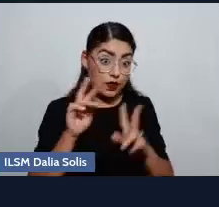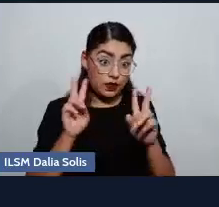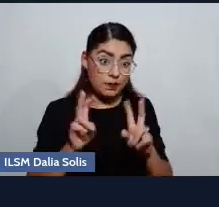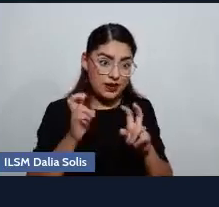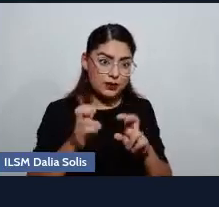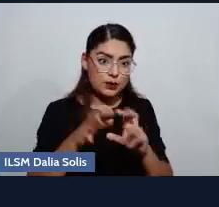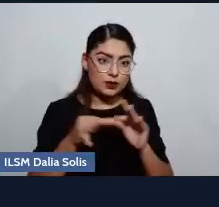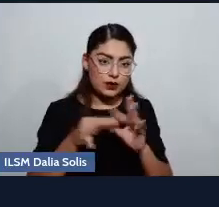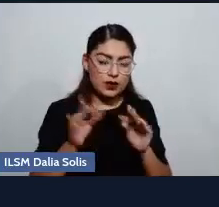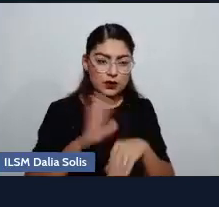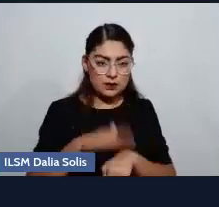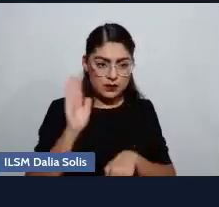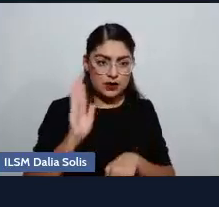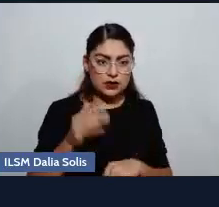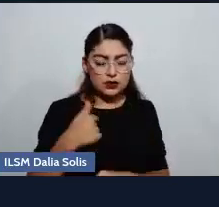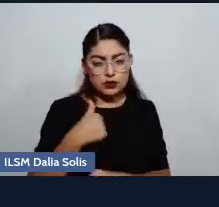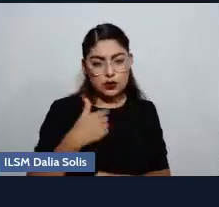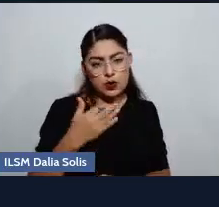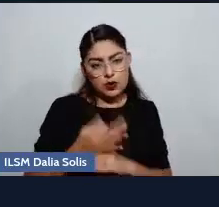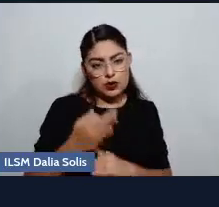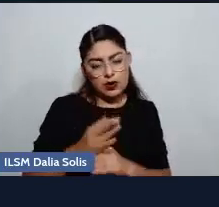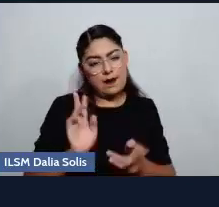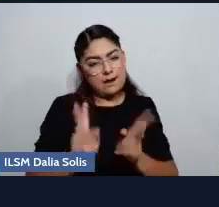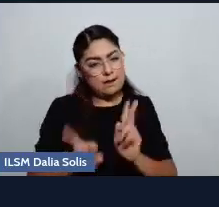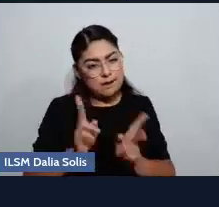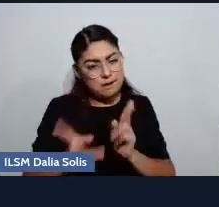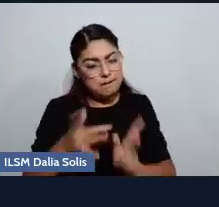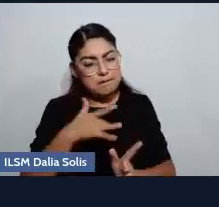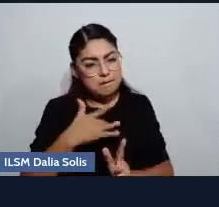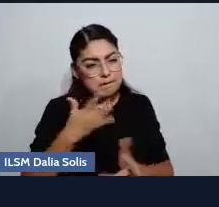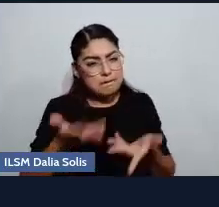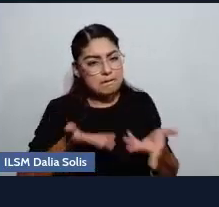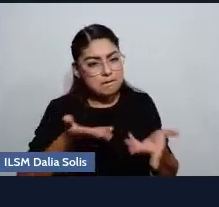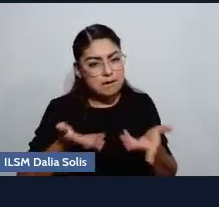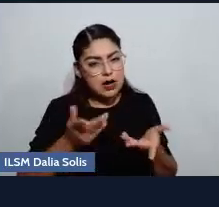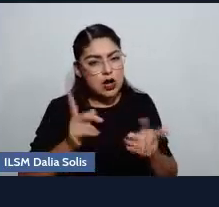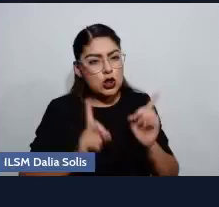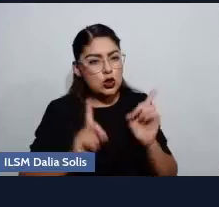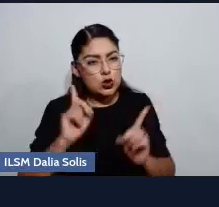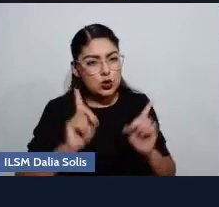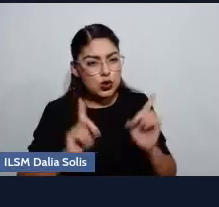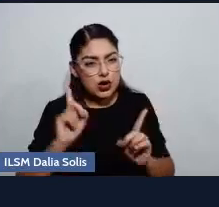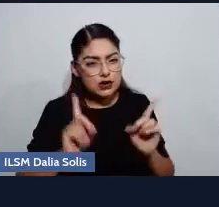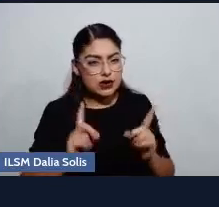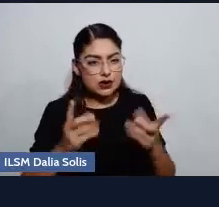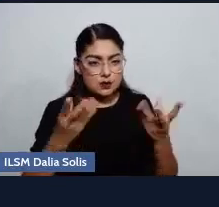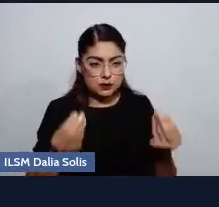surgen preguntas, dudas que seguramente a mucha gente